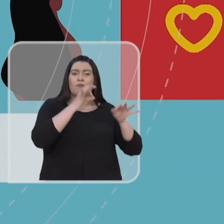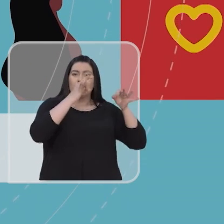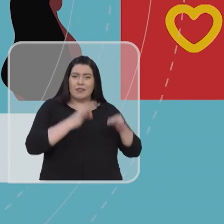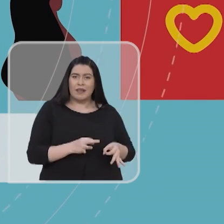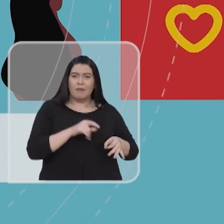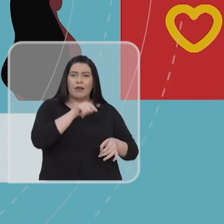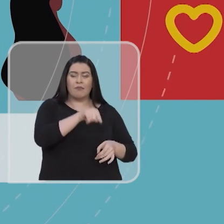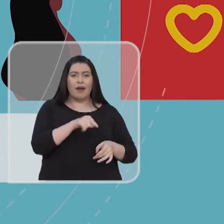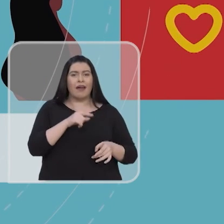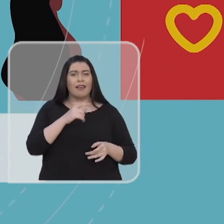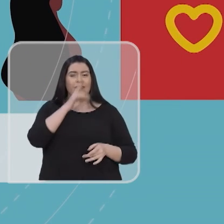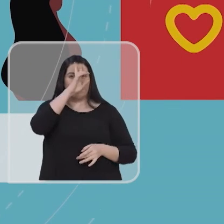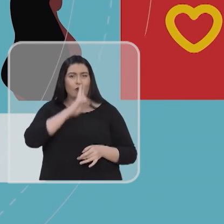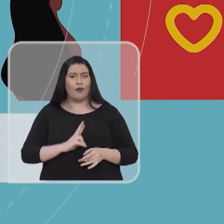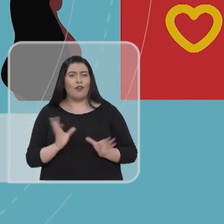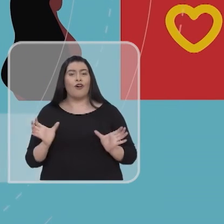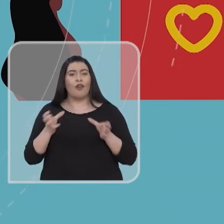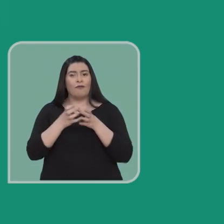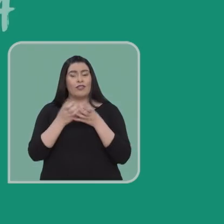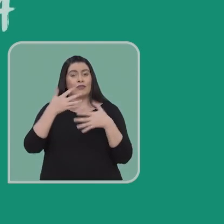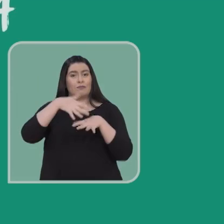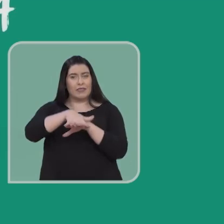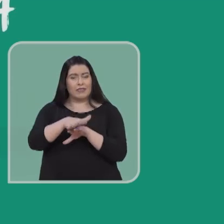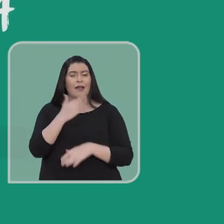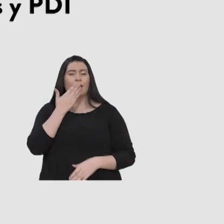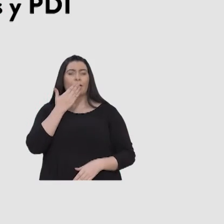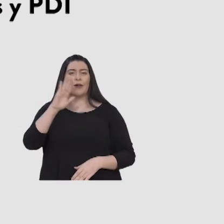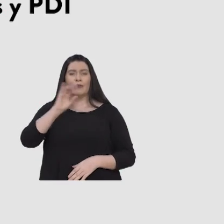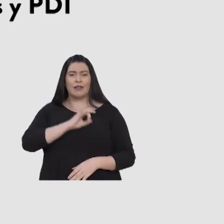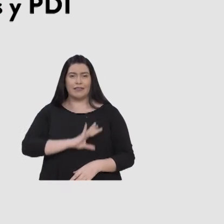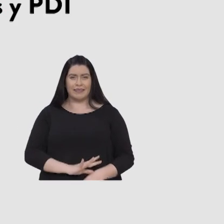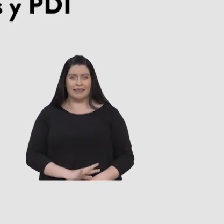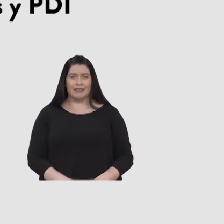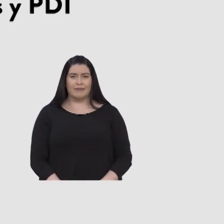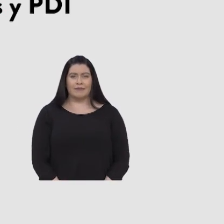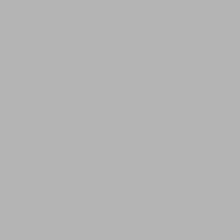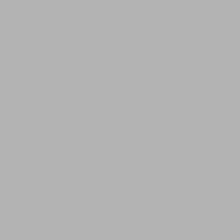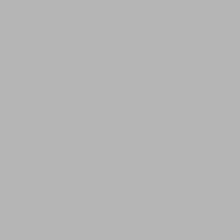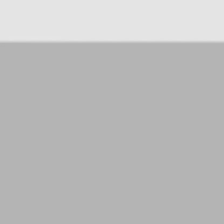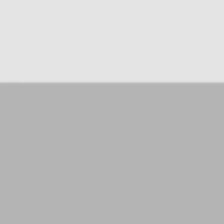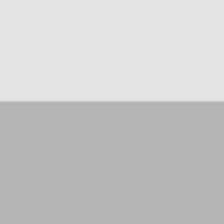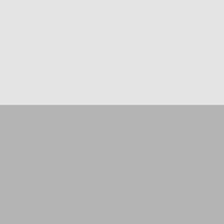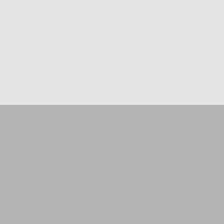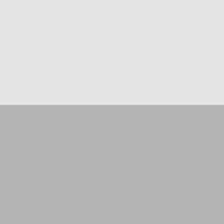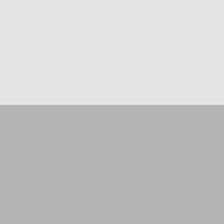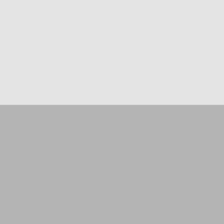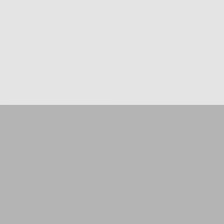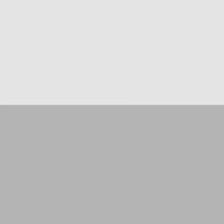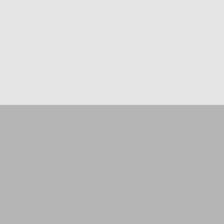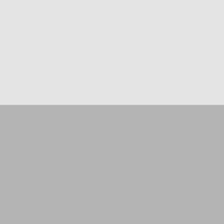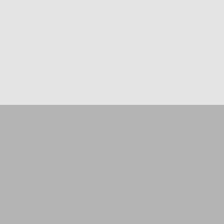ciudadanos elegidos especialmente para esta función. Convención Mixta, lo mejor para Chile.